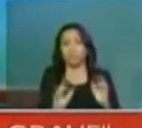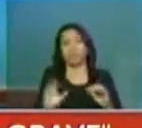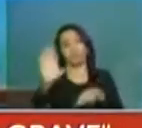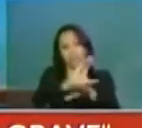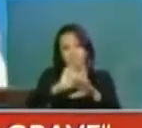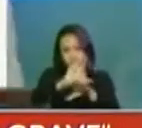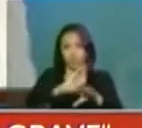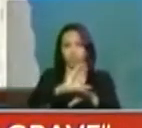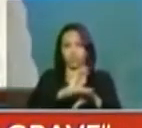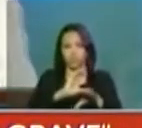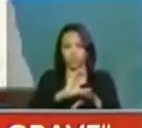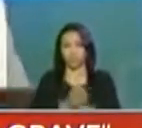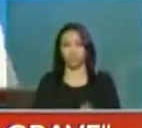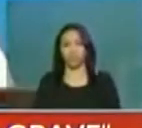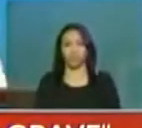Constitución.